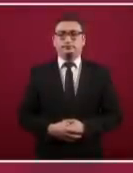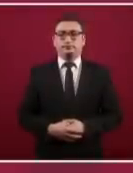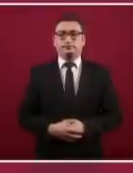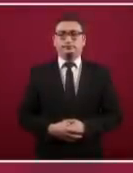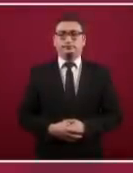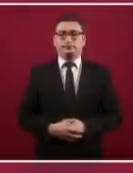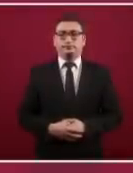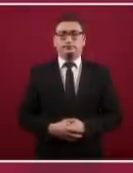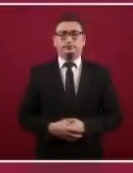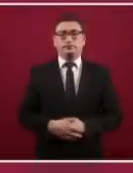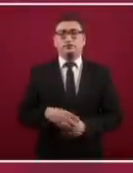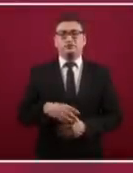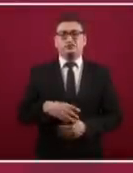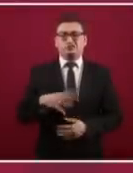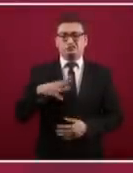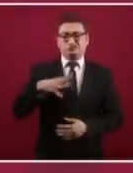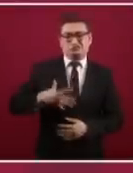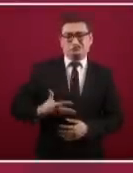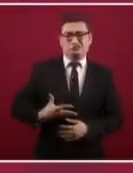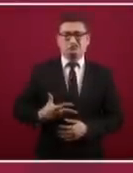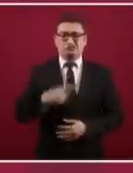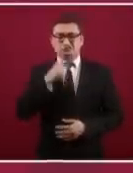en la soberbia, ¿no?